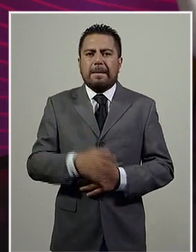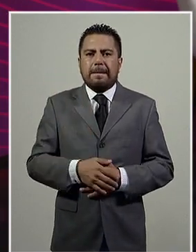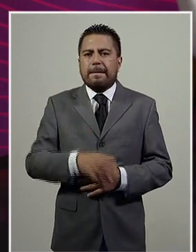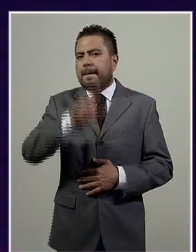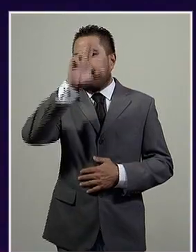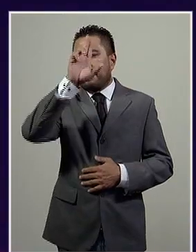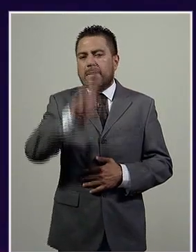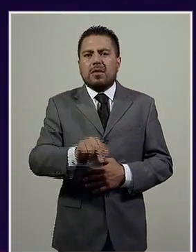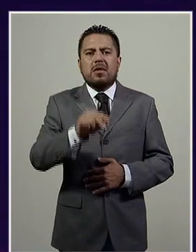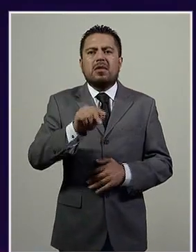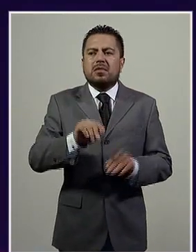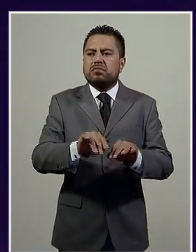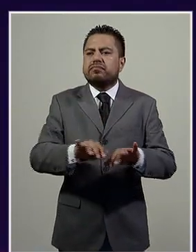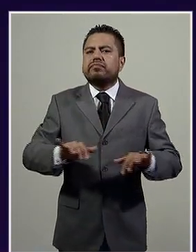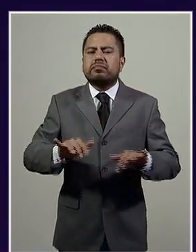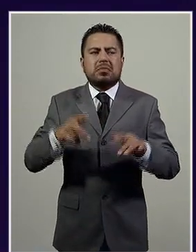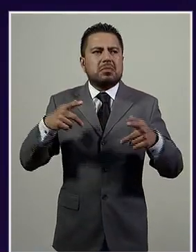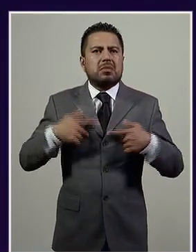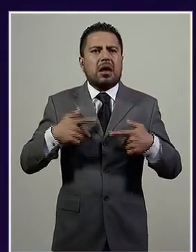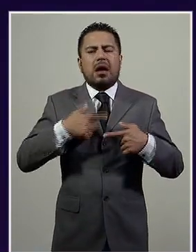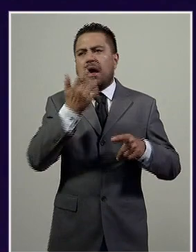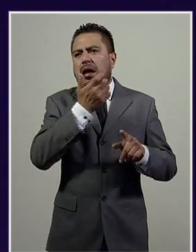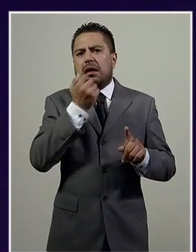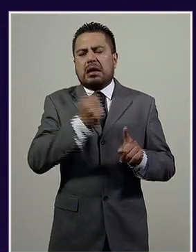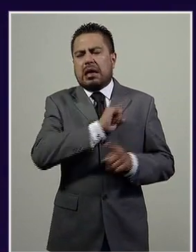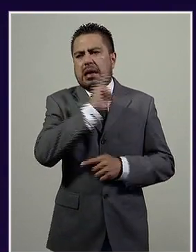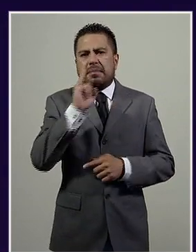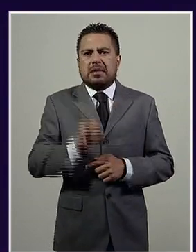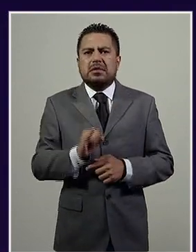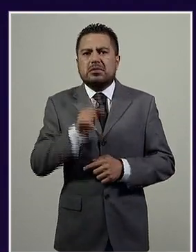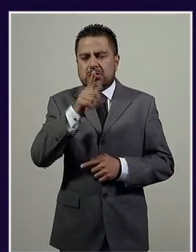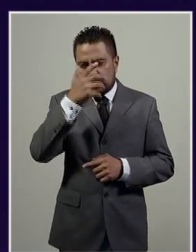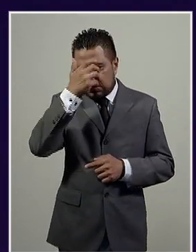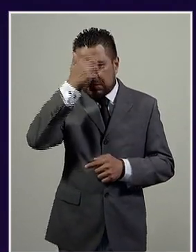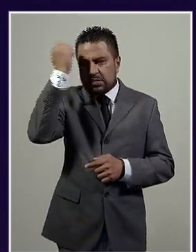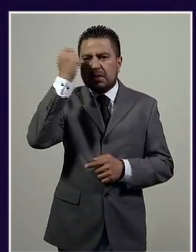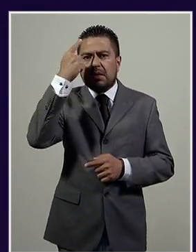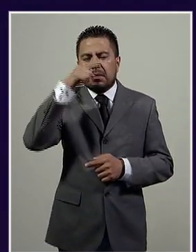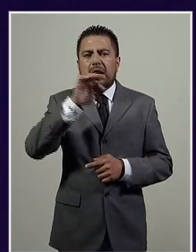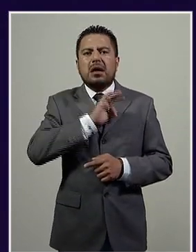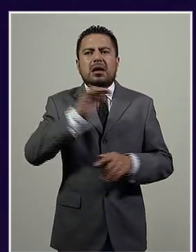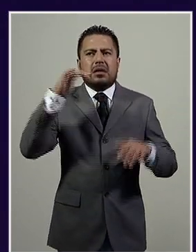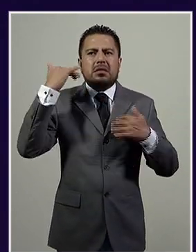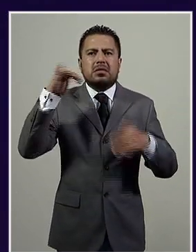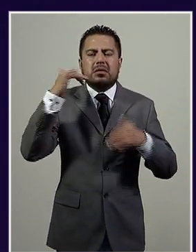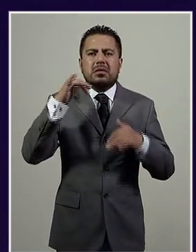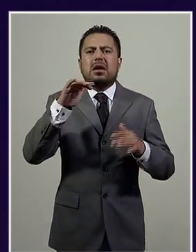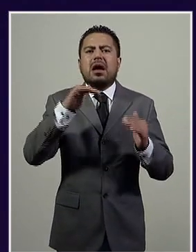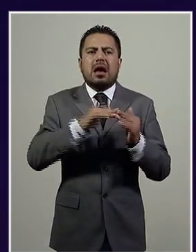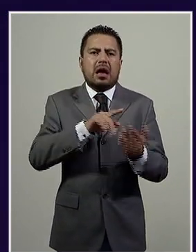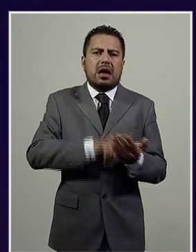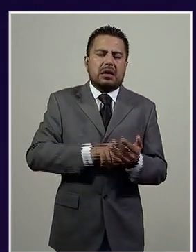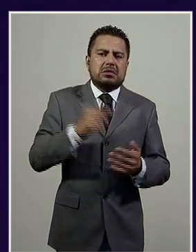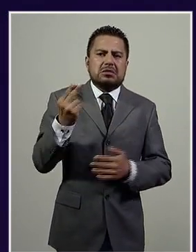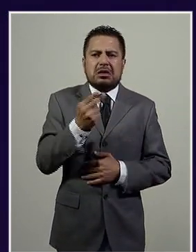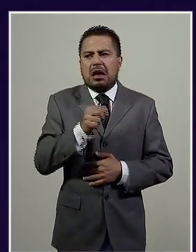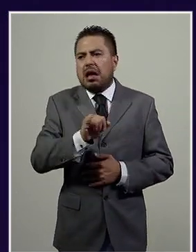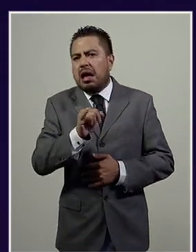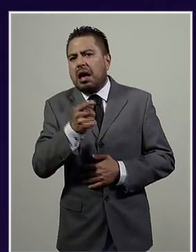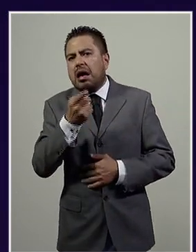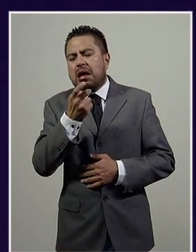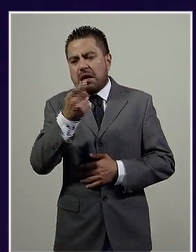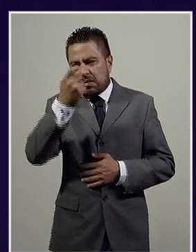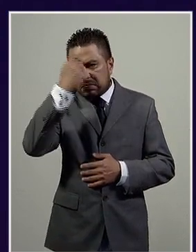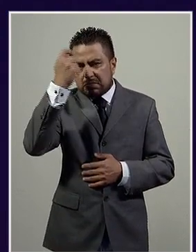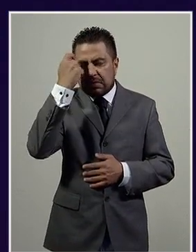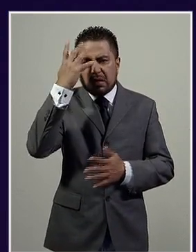no estamos en público sin turbante. Nunca. O sea, te quitas el turbante para ducharte, para estar en tu casa si necesitas peinar